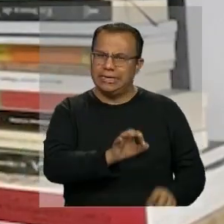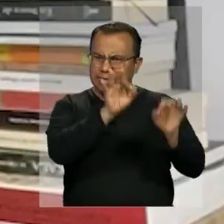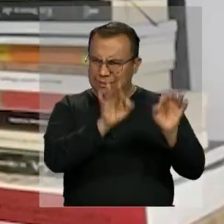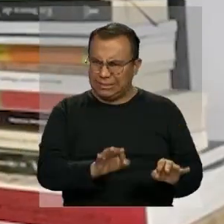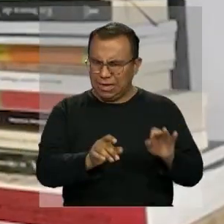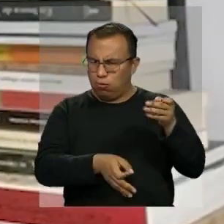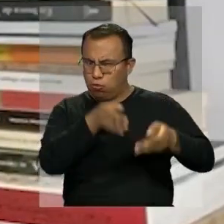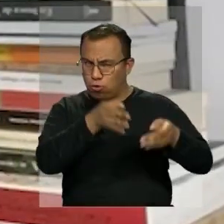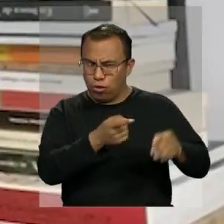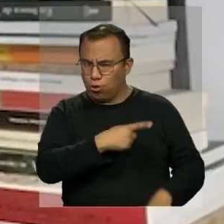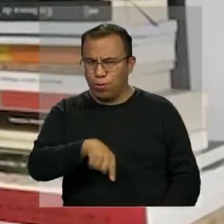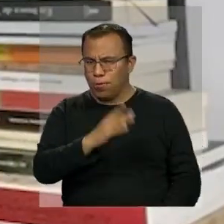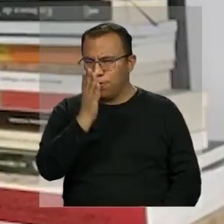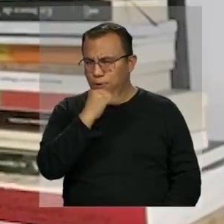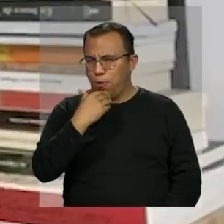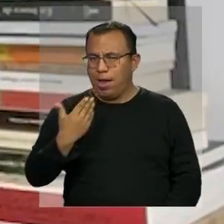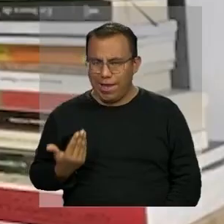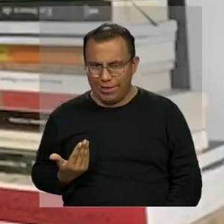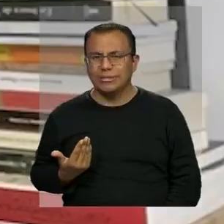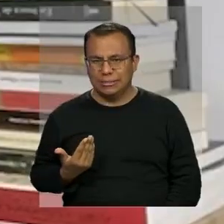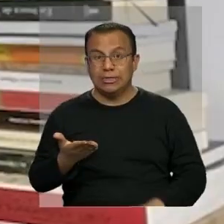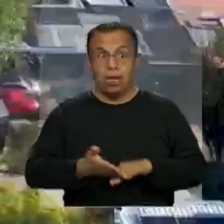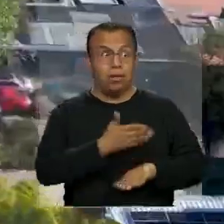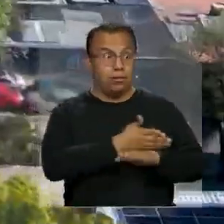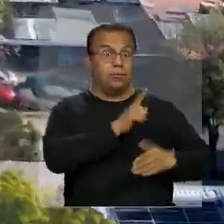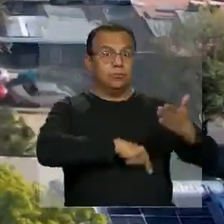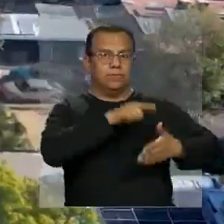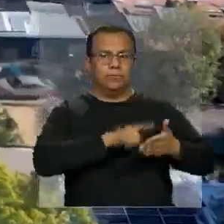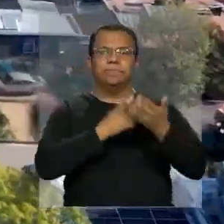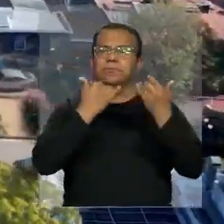jurídica para hacer lo que les fue contratado.